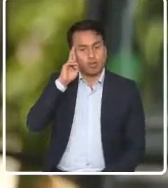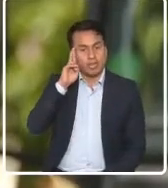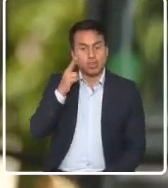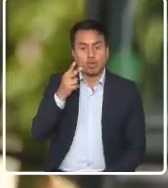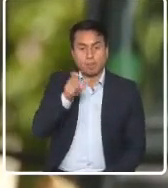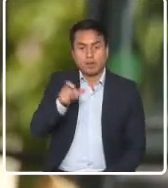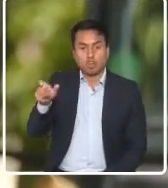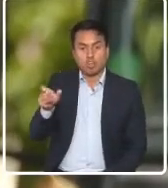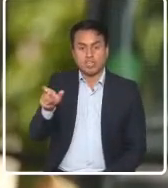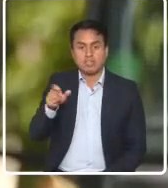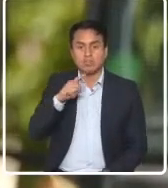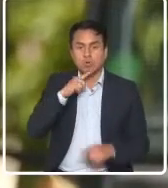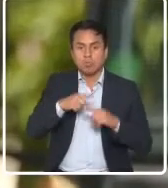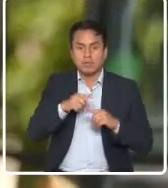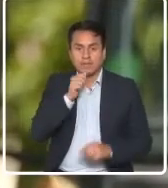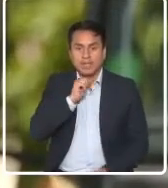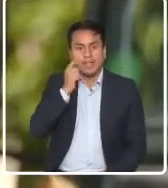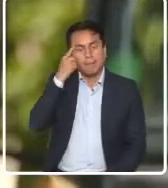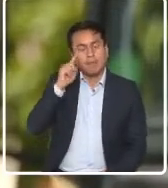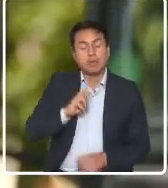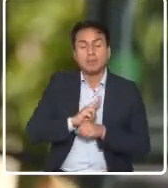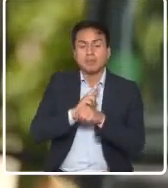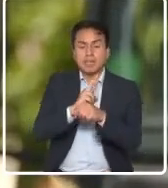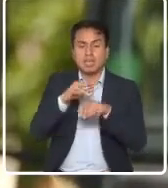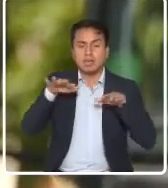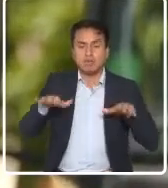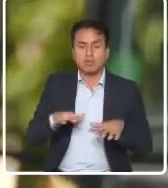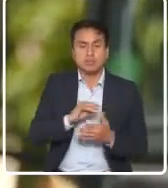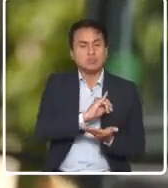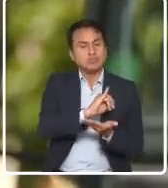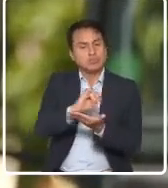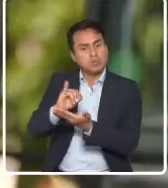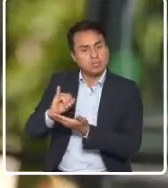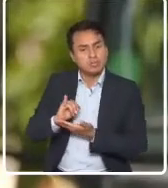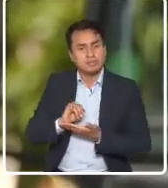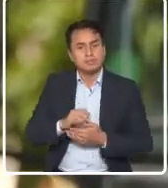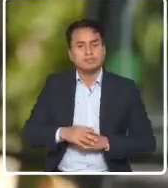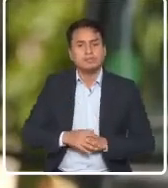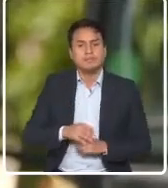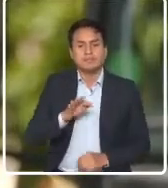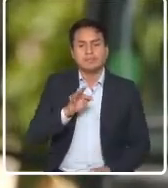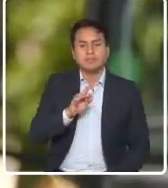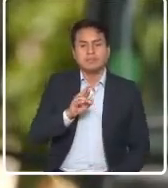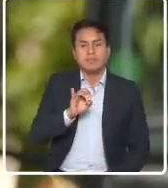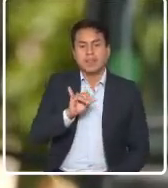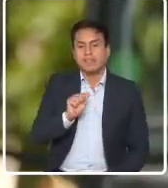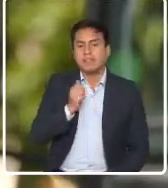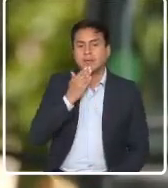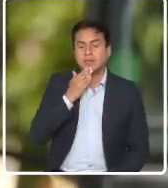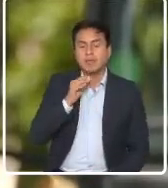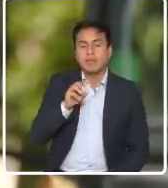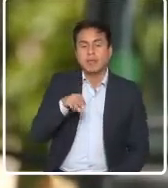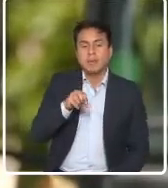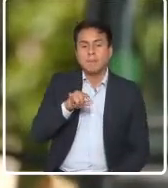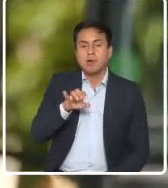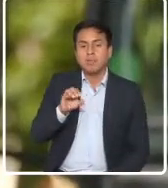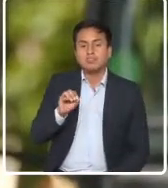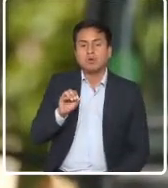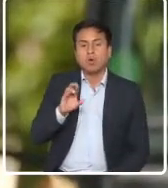a dos personas que no han sido mencionadas, pero que también representan el esfuerzo de las instituciones, a Freddy Fernández y a Mauricio Roca,